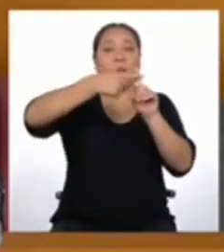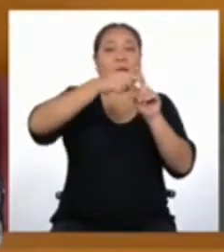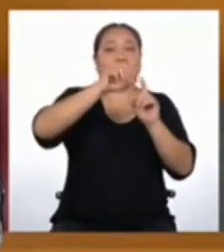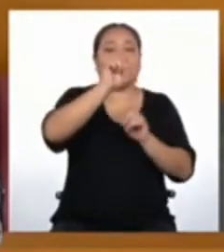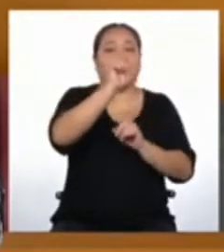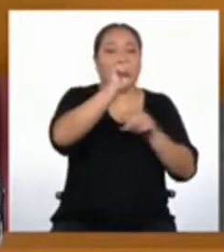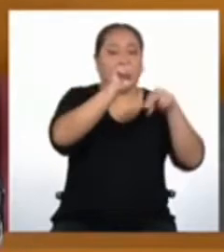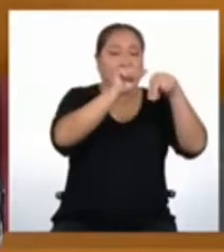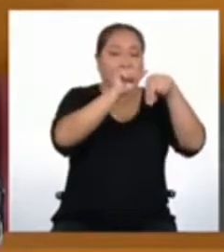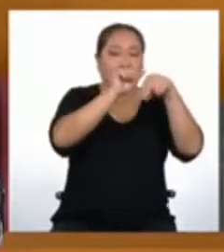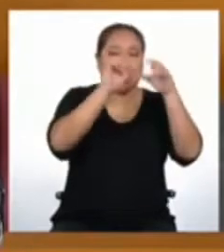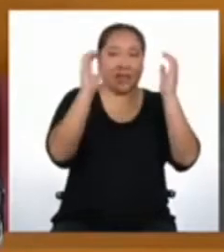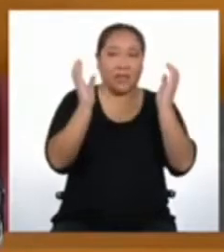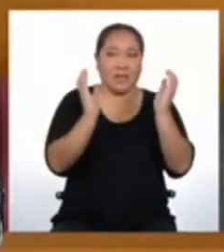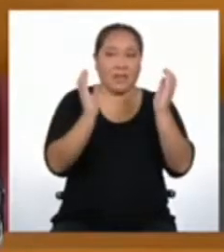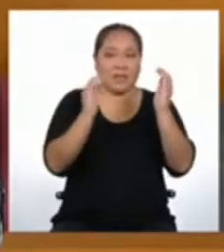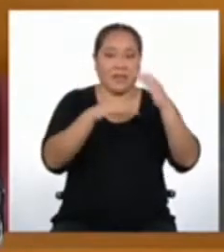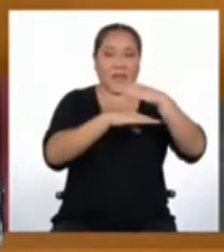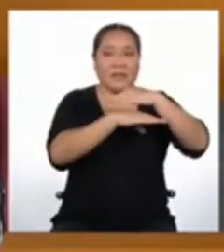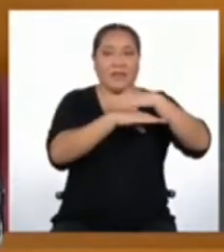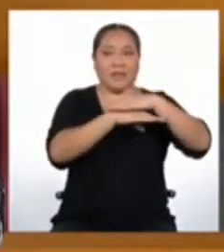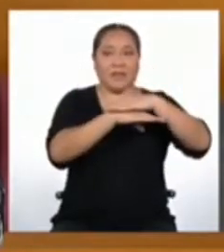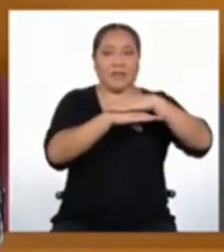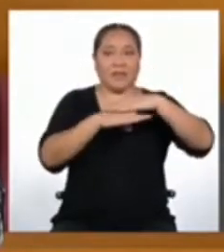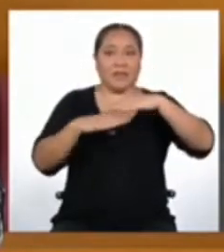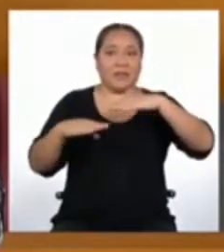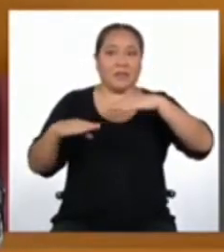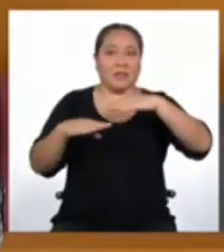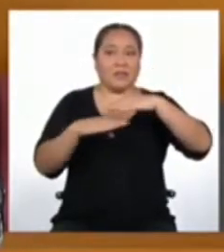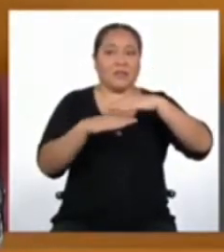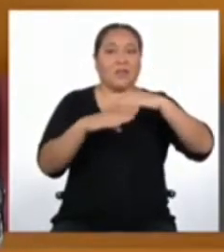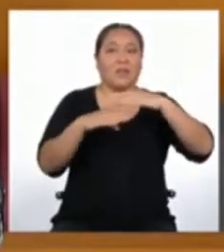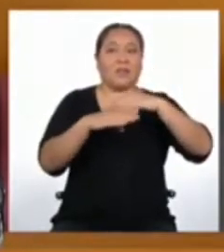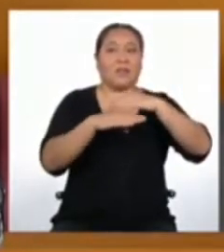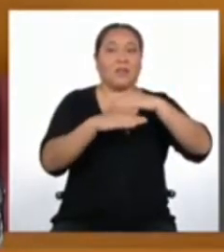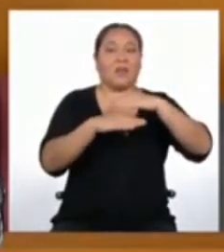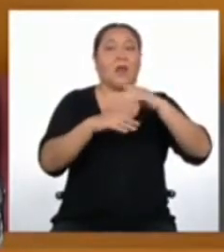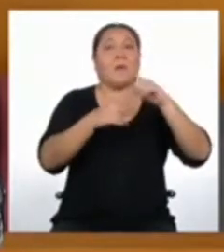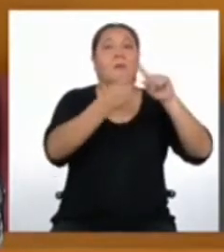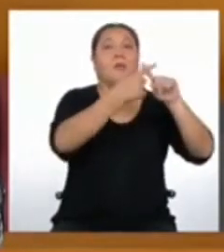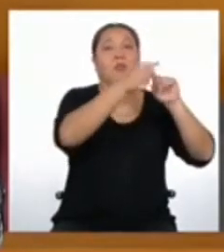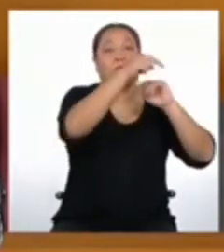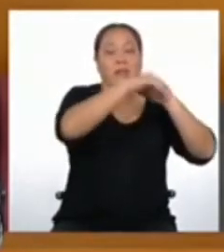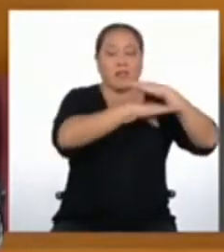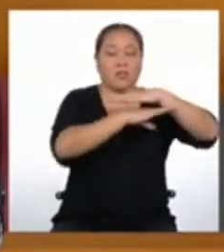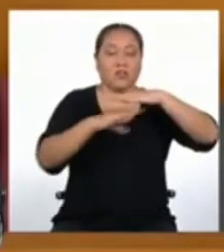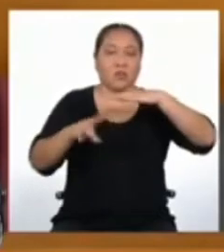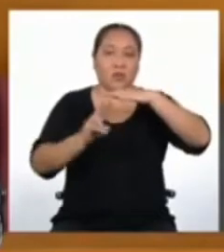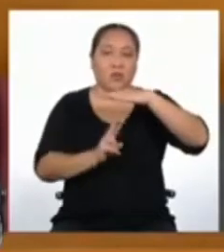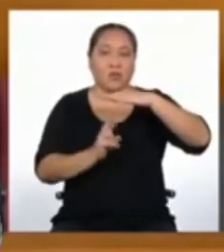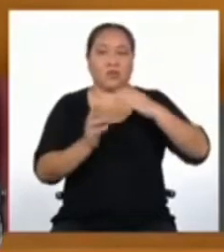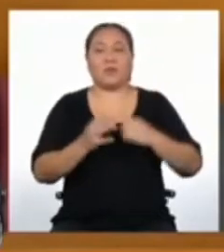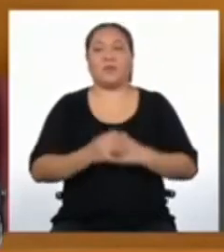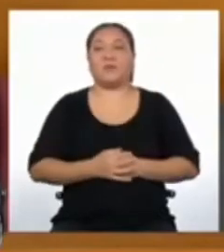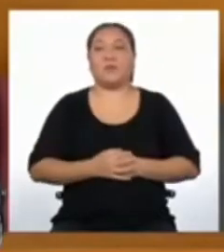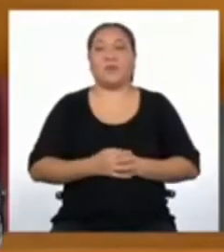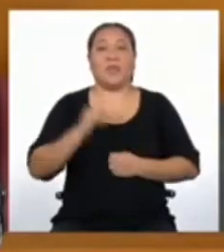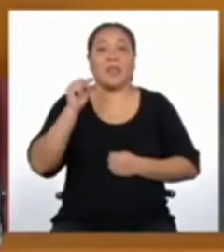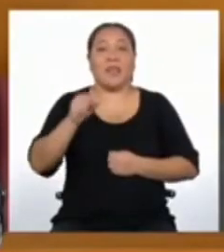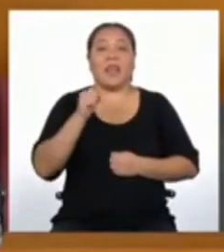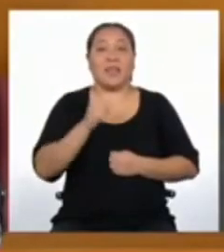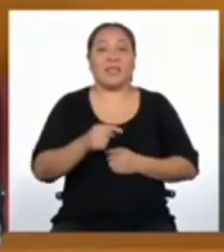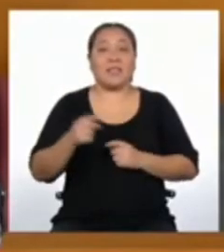n con el número de términos n, todo sobre 2. Esta suma de